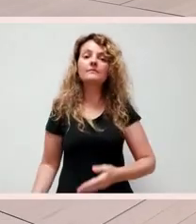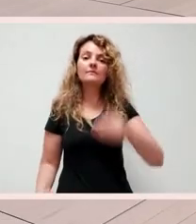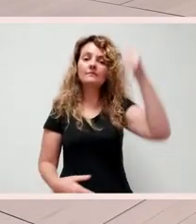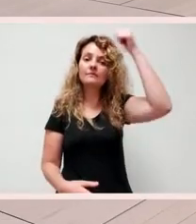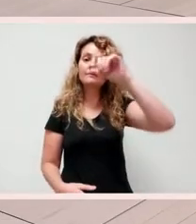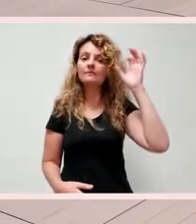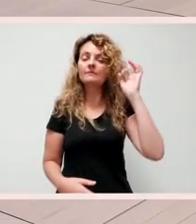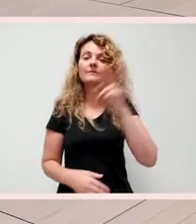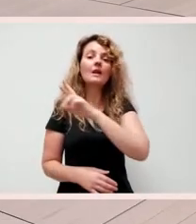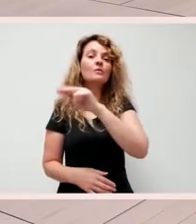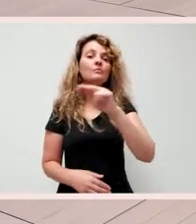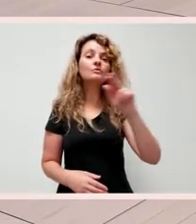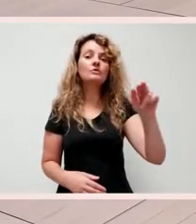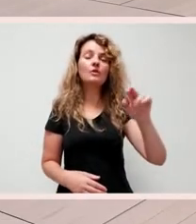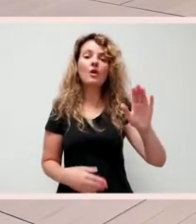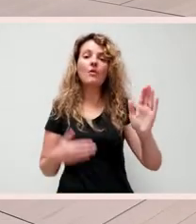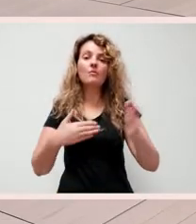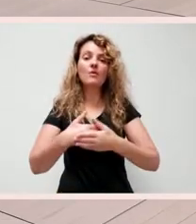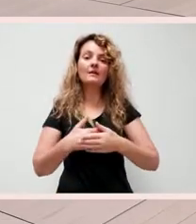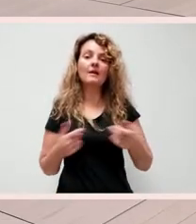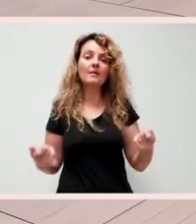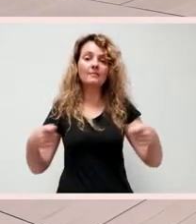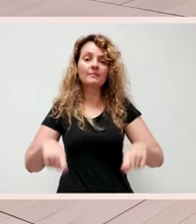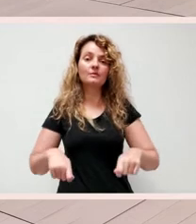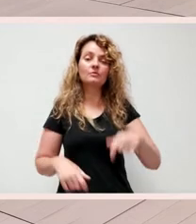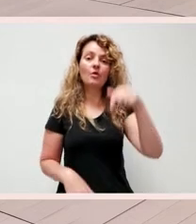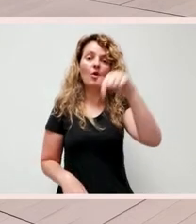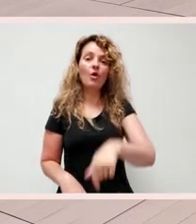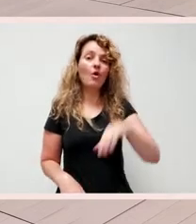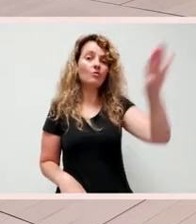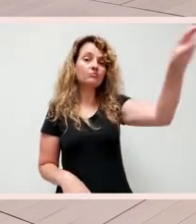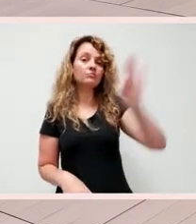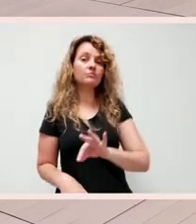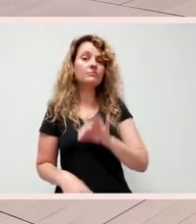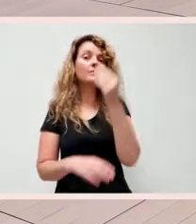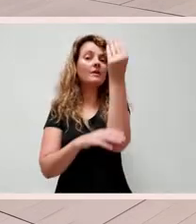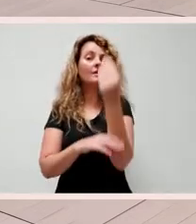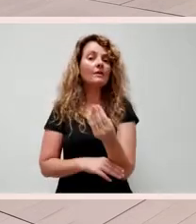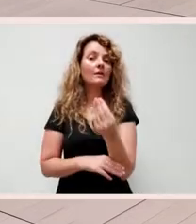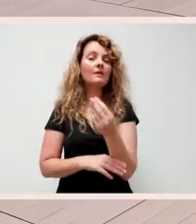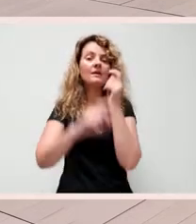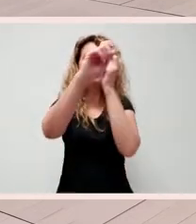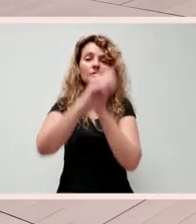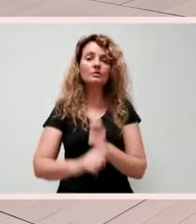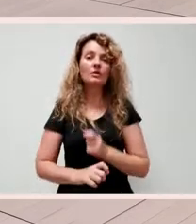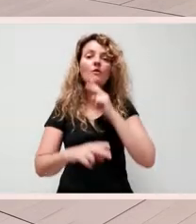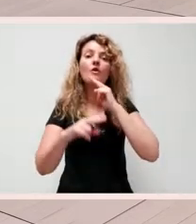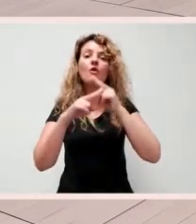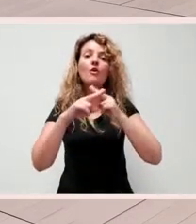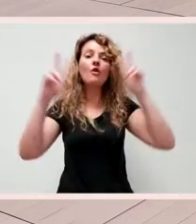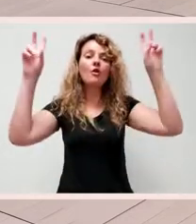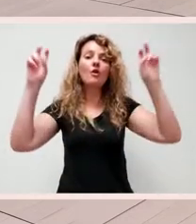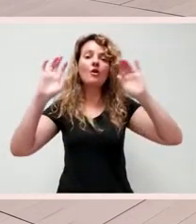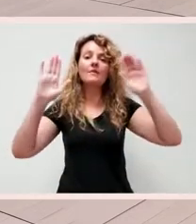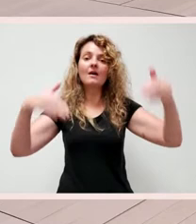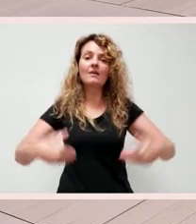Benvidas e benvidos a unha edición máis do Museo a Porta Pechada. Nesta ocasión, a peza escollida é